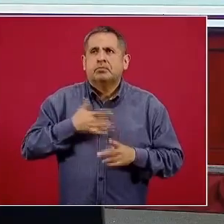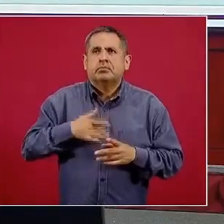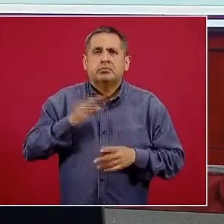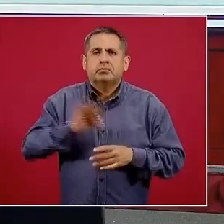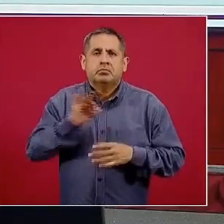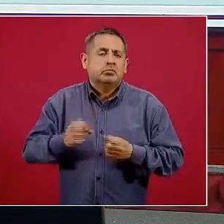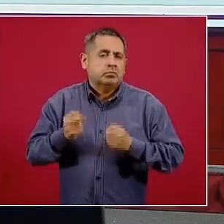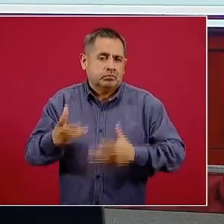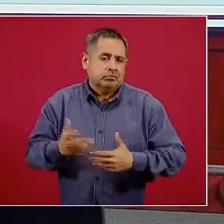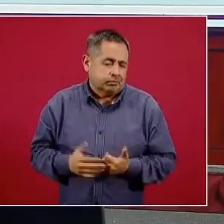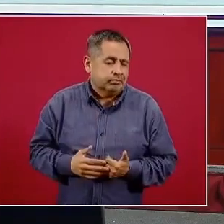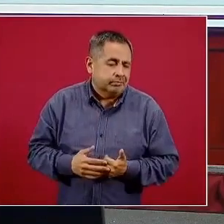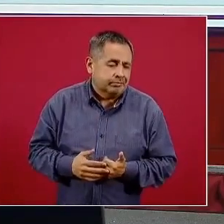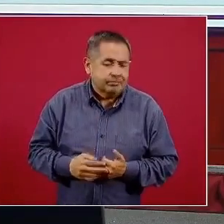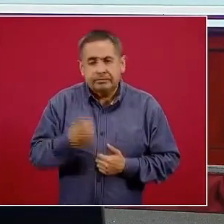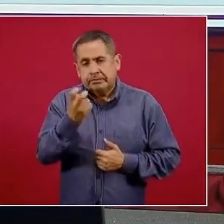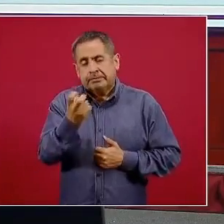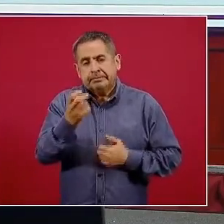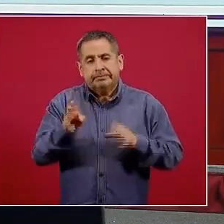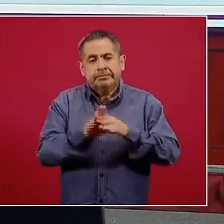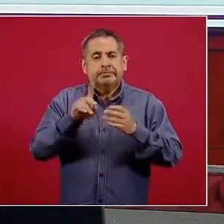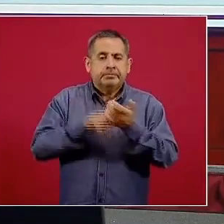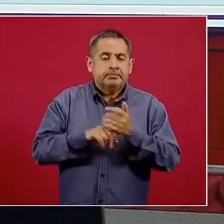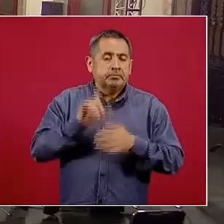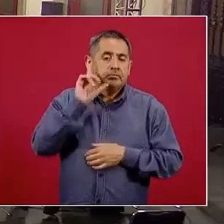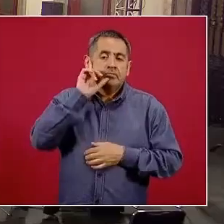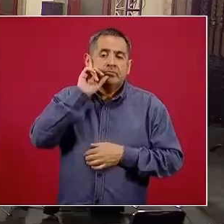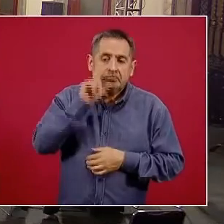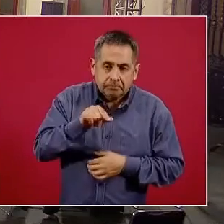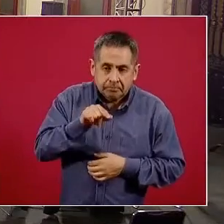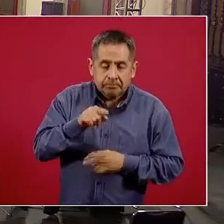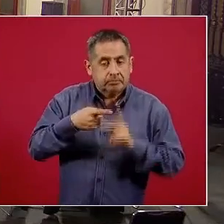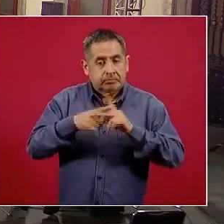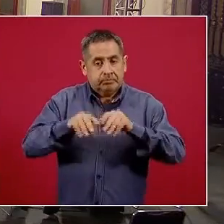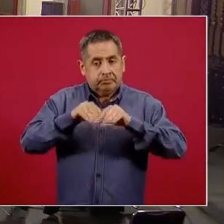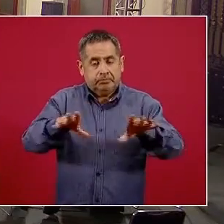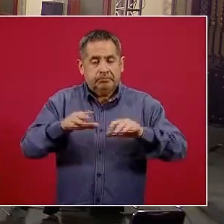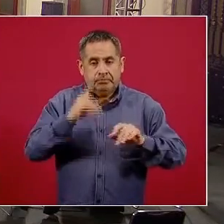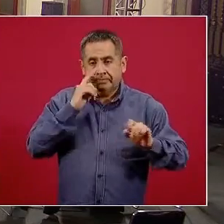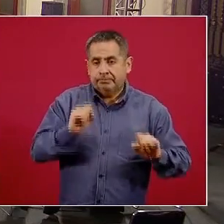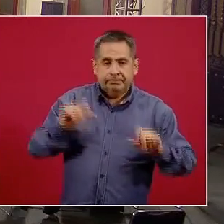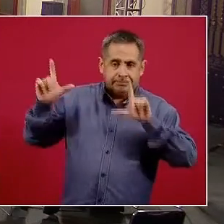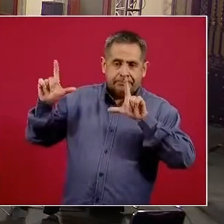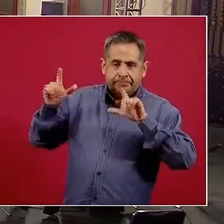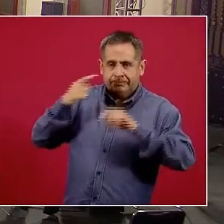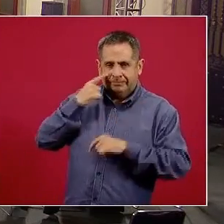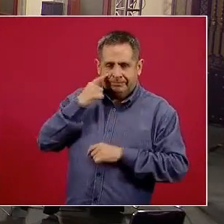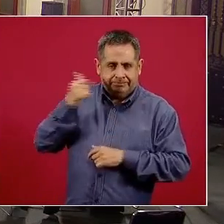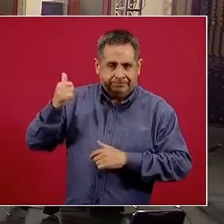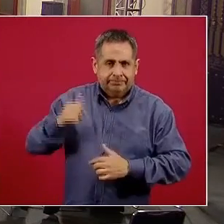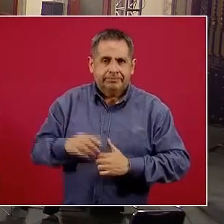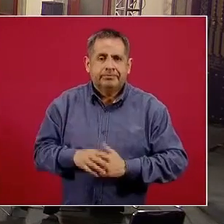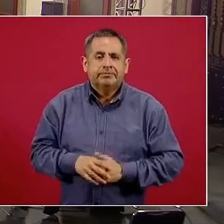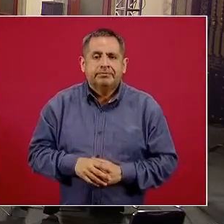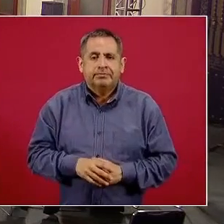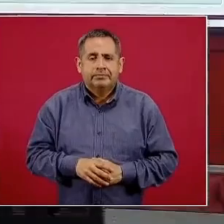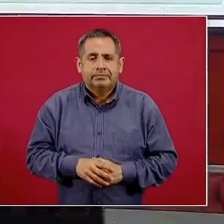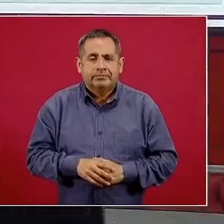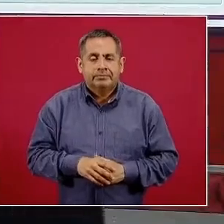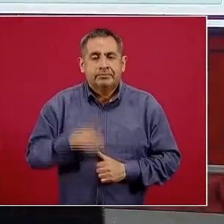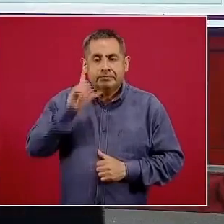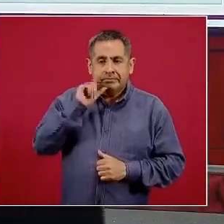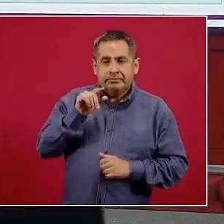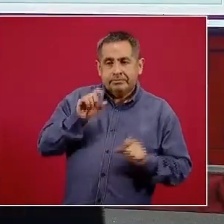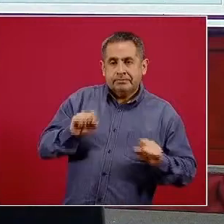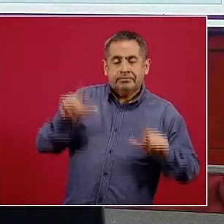Y entonces es por eso que a partir ya del día de mañana, si me presentan por favor la siguiente gráfica, este grupo